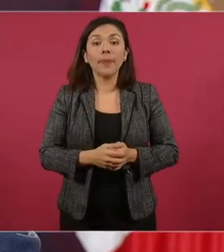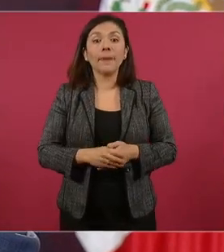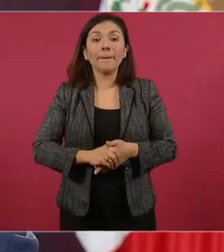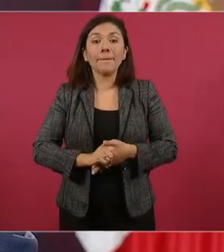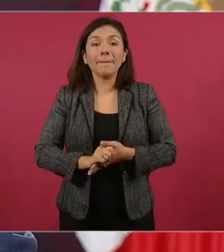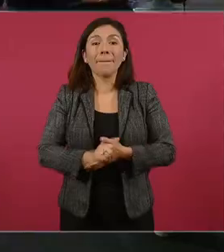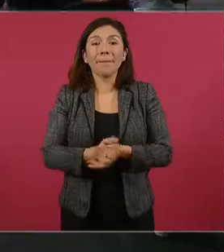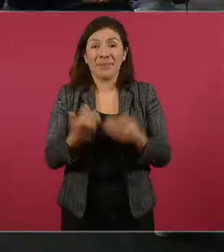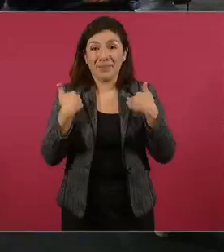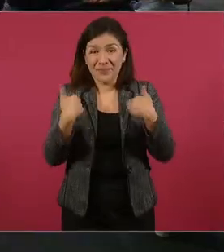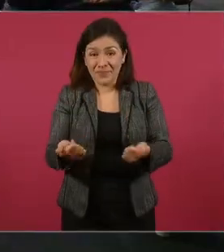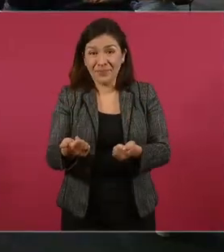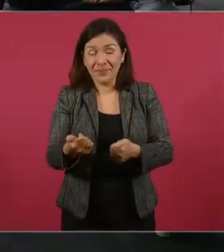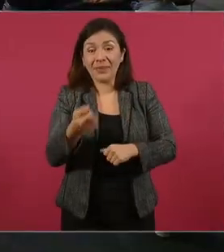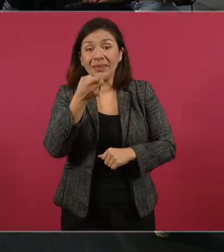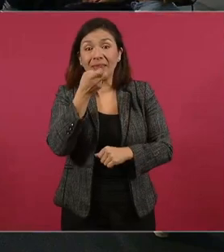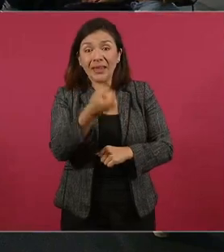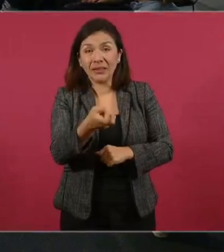esas